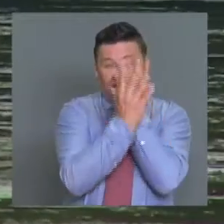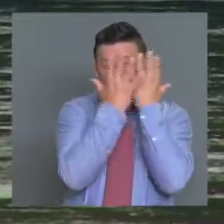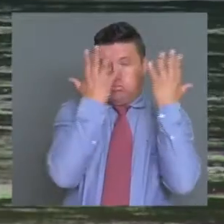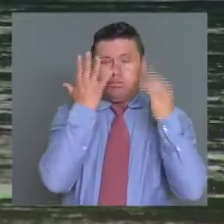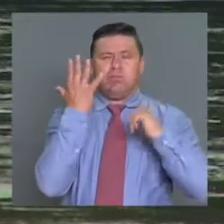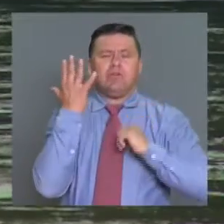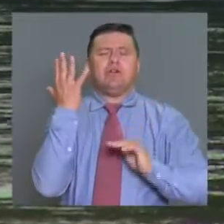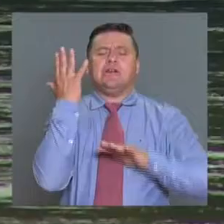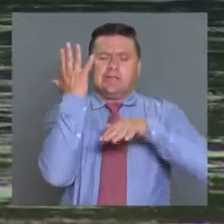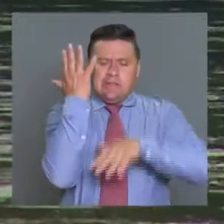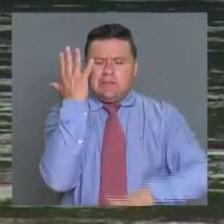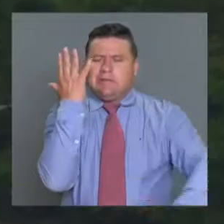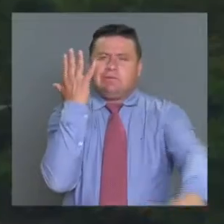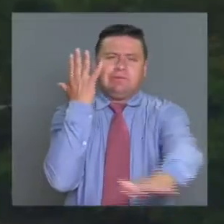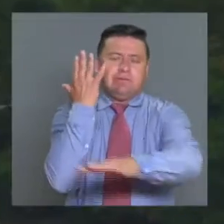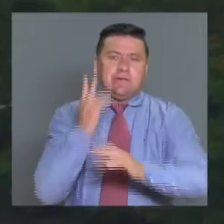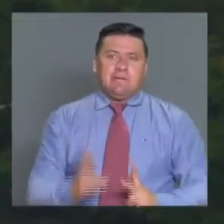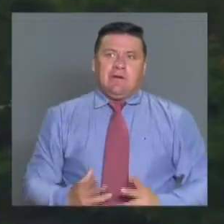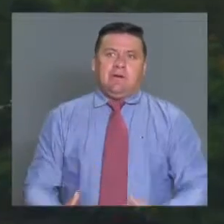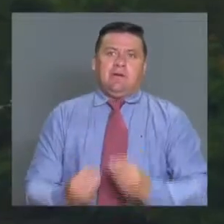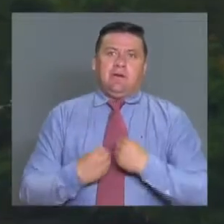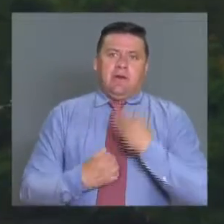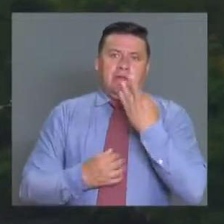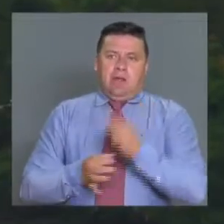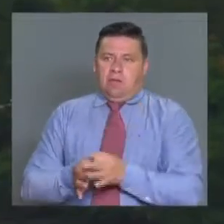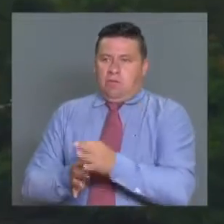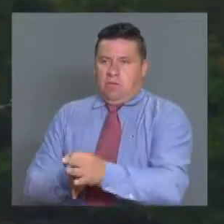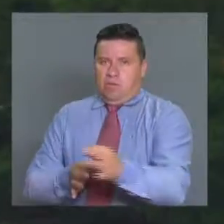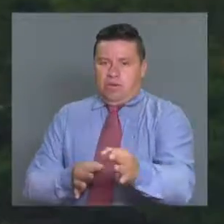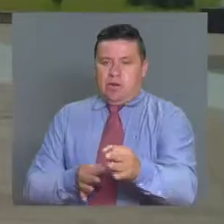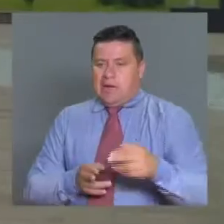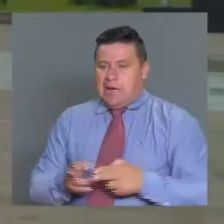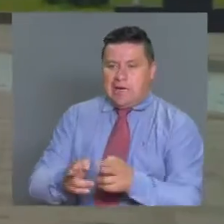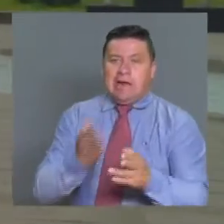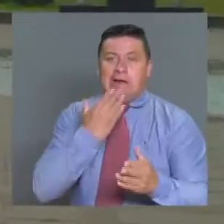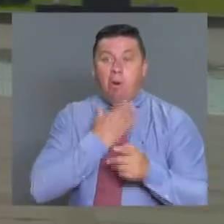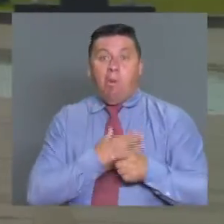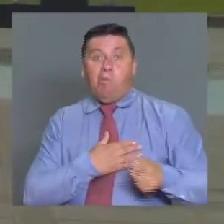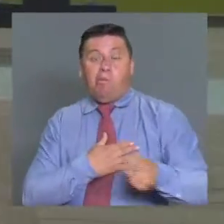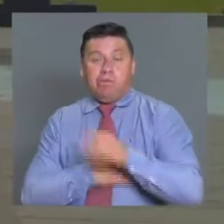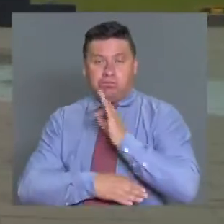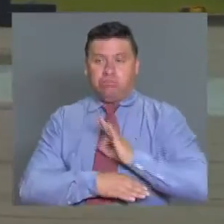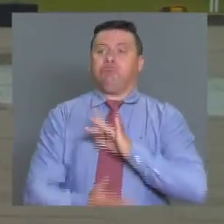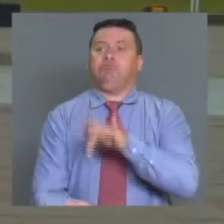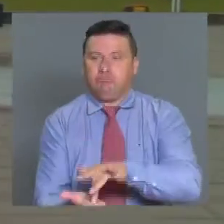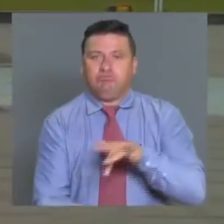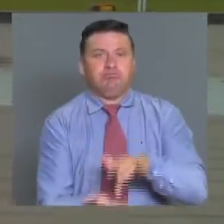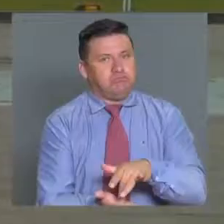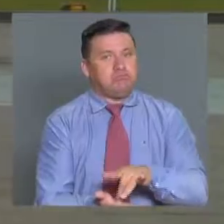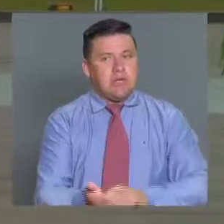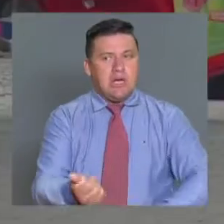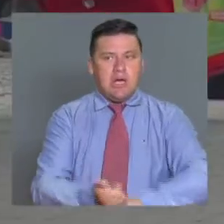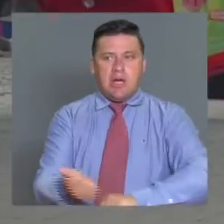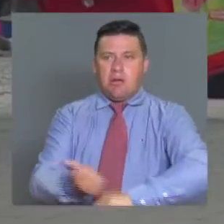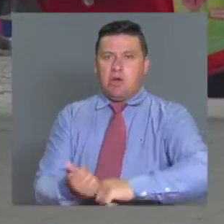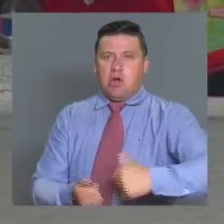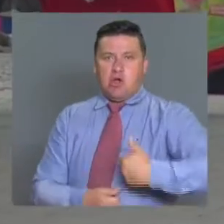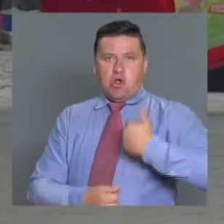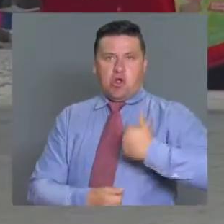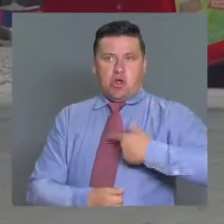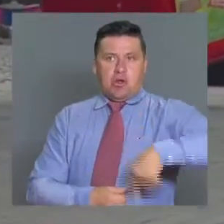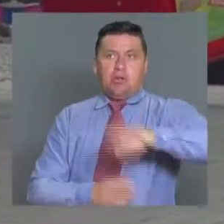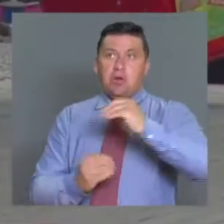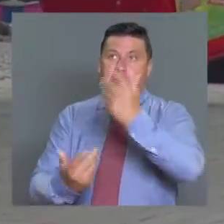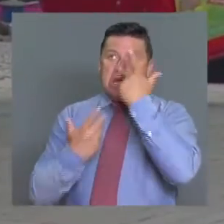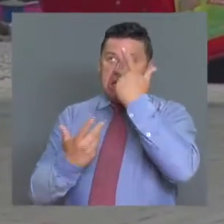caudalosos y extensos ríos que le dan vida a 13 municipios y diversas regiones allí la etapa de presencia y apoya a los jóvenes para